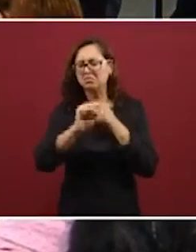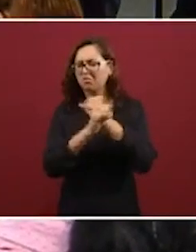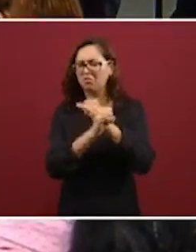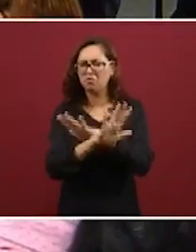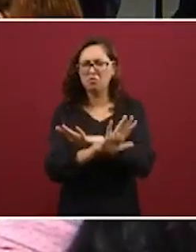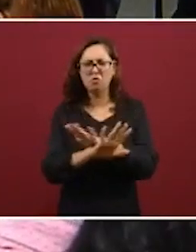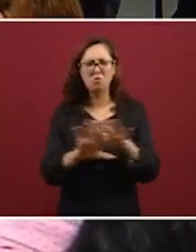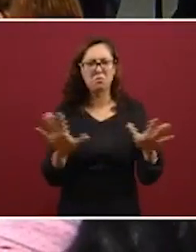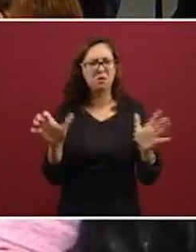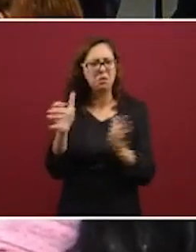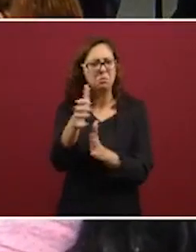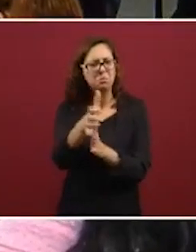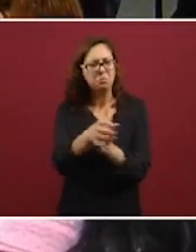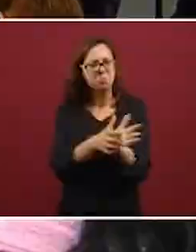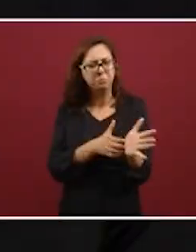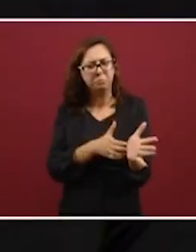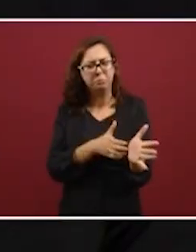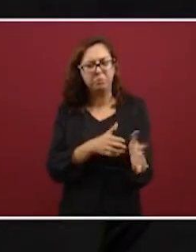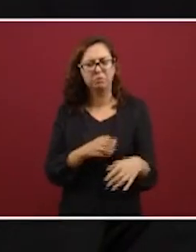completamente